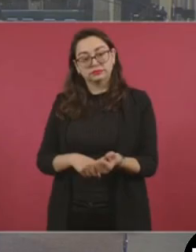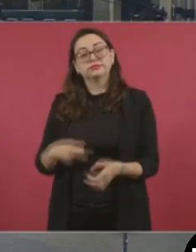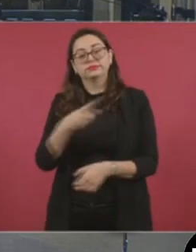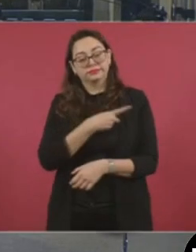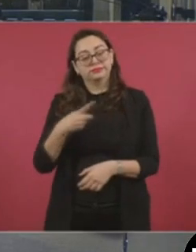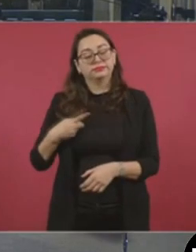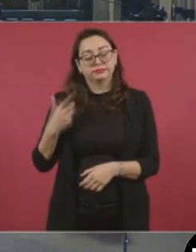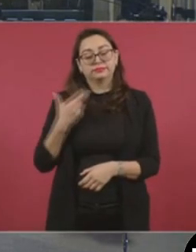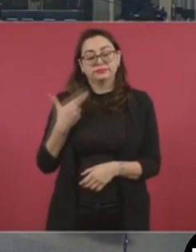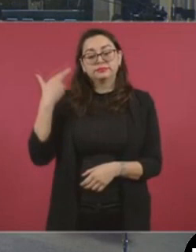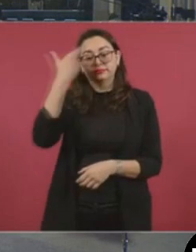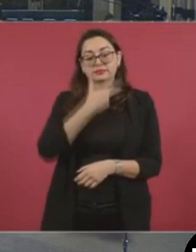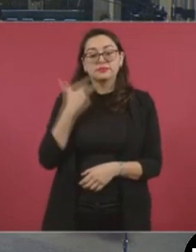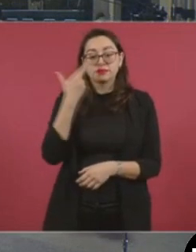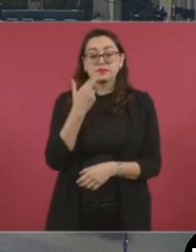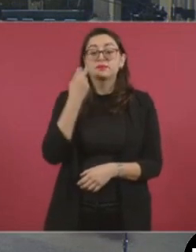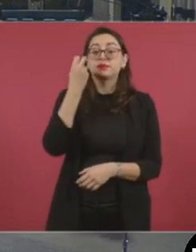Entonces, es